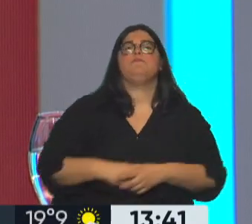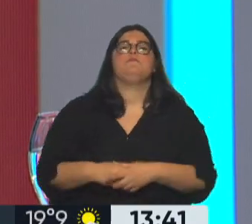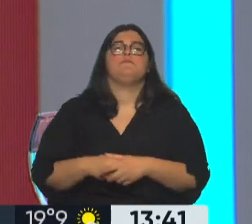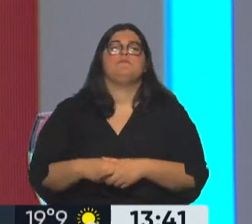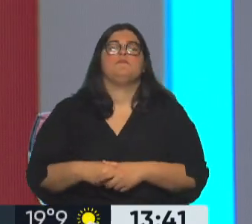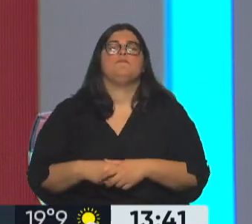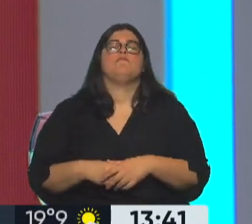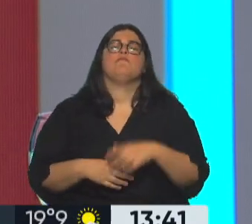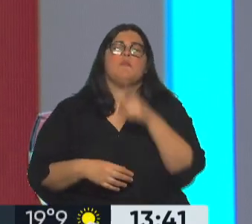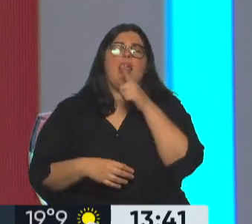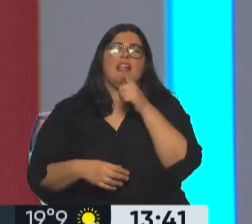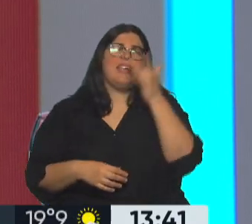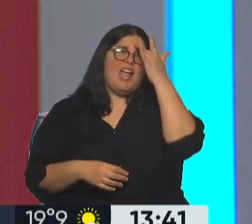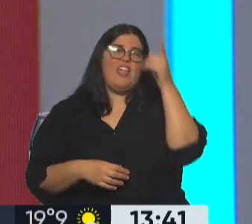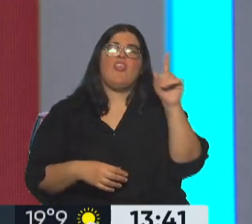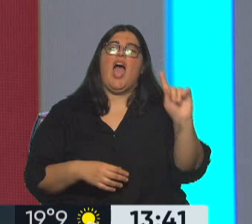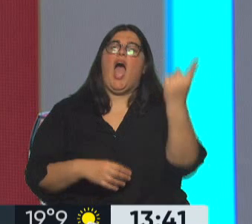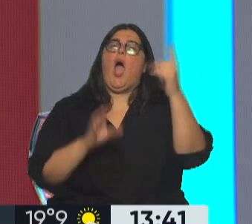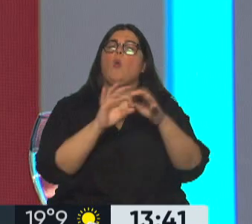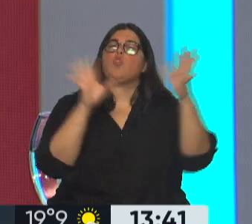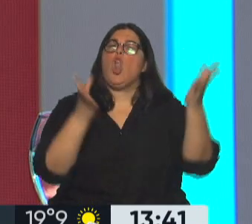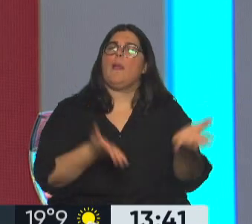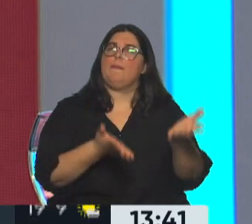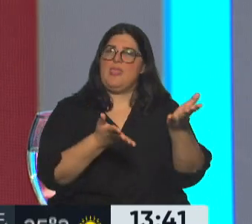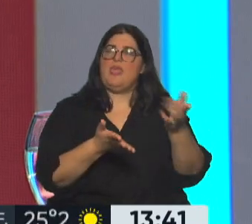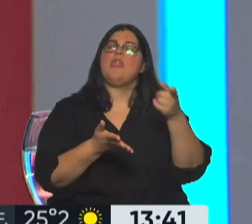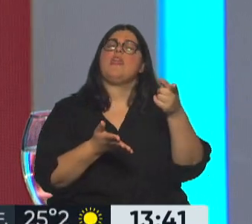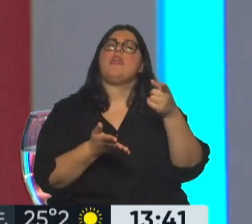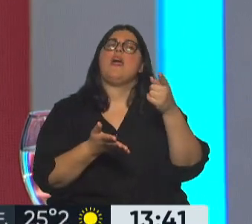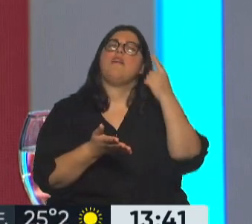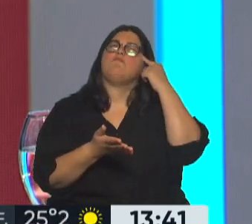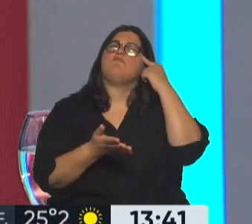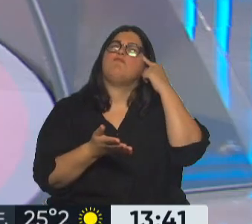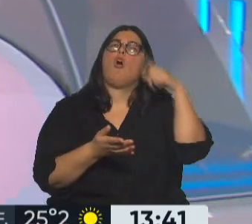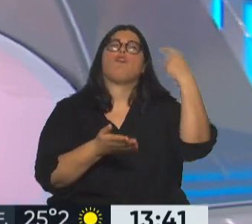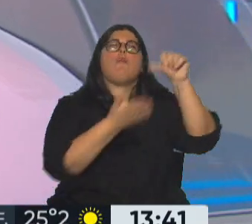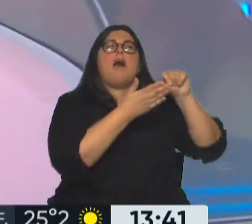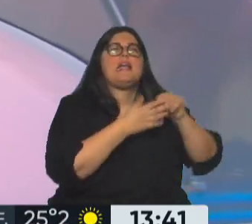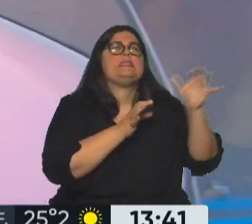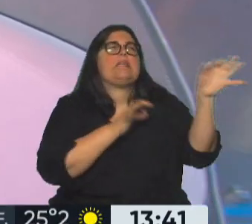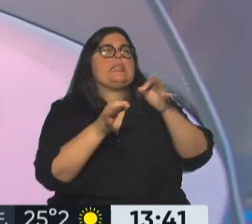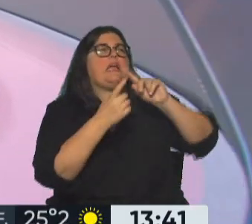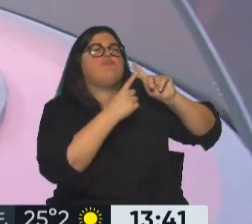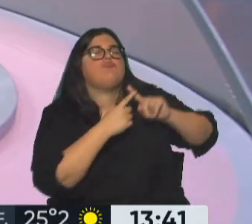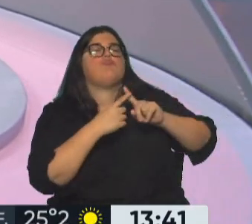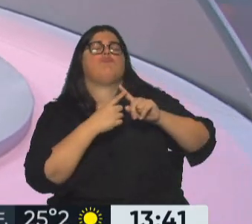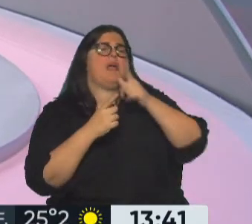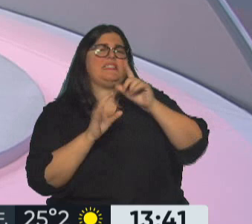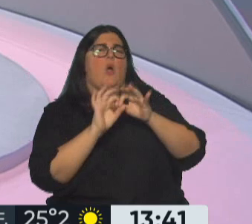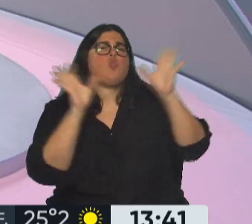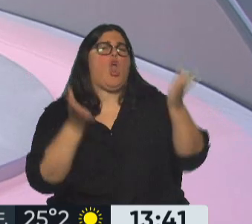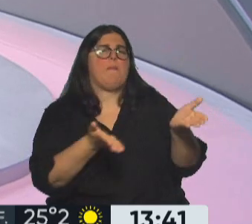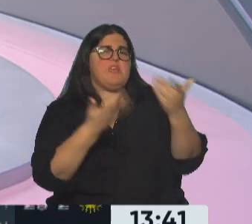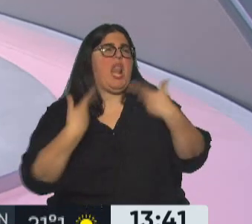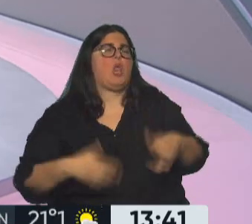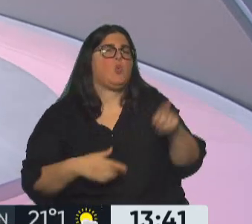autonomía, ¿no?, de India a la hora de pensar las relaciones internacionales, sus vínculos estratégicos. Si bien hay una cuestión natural que